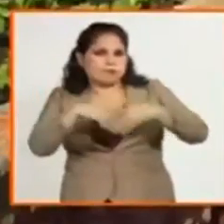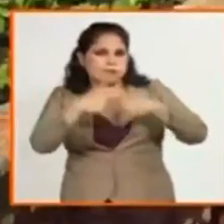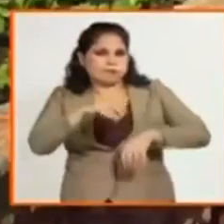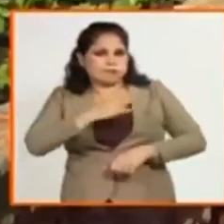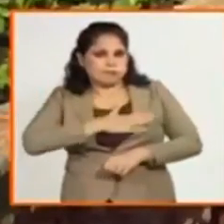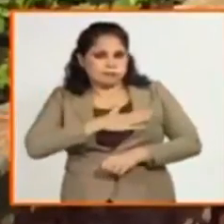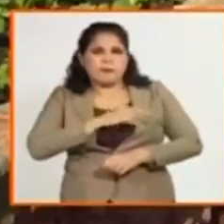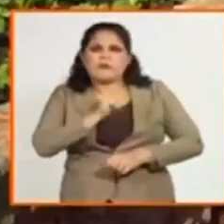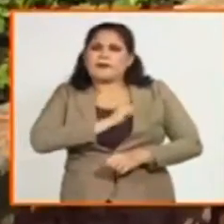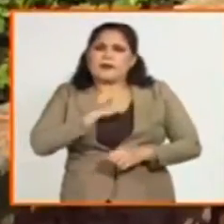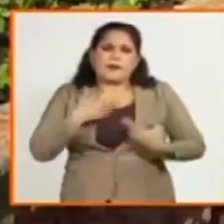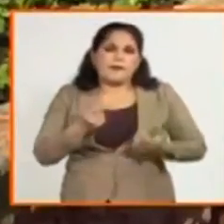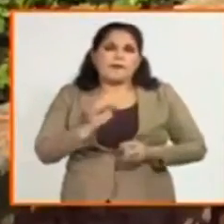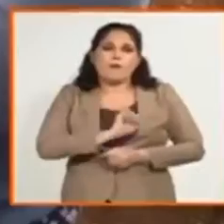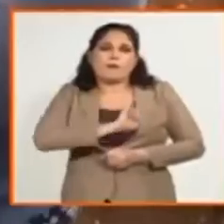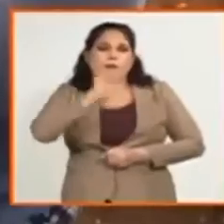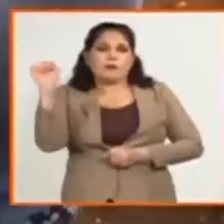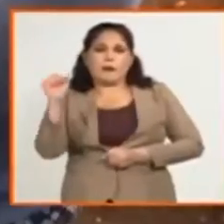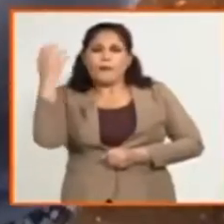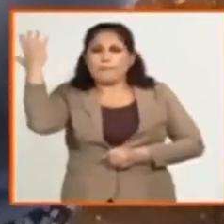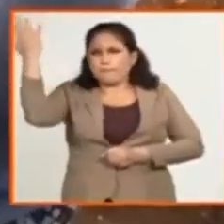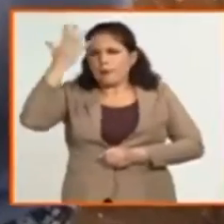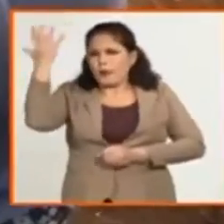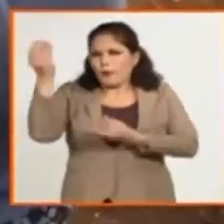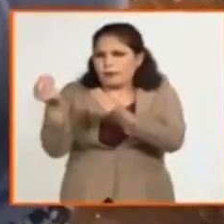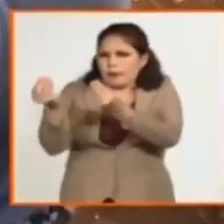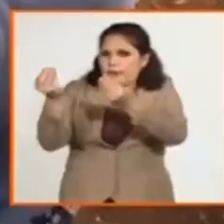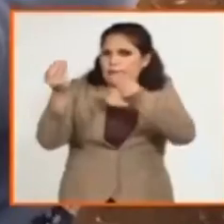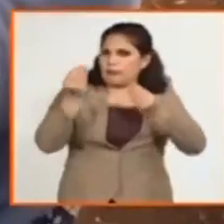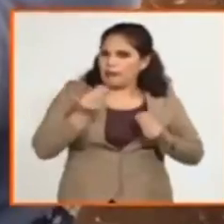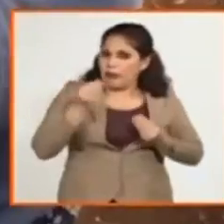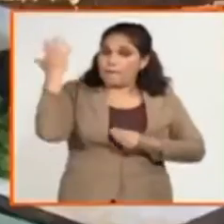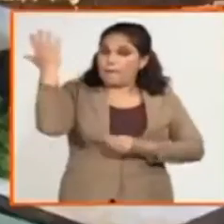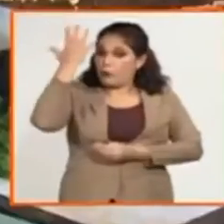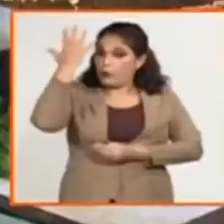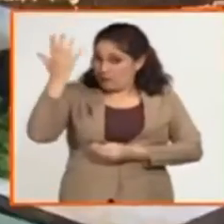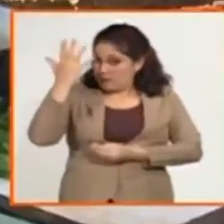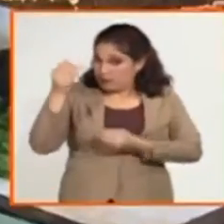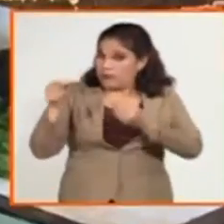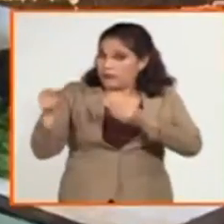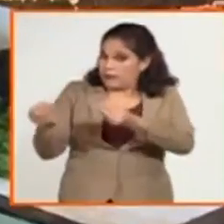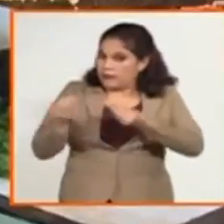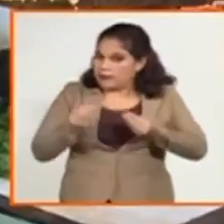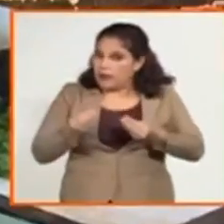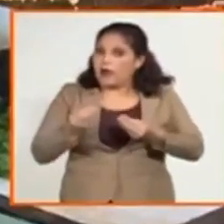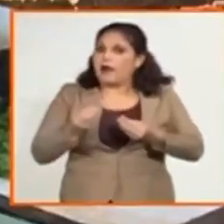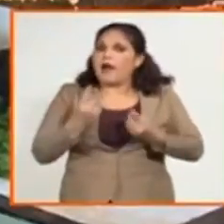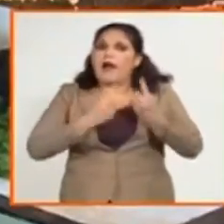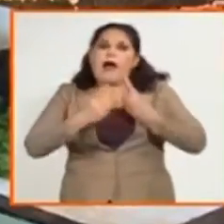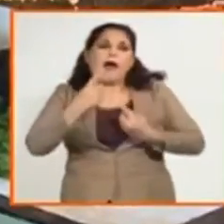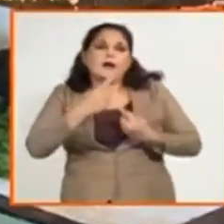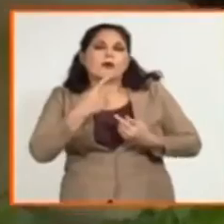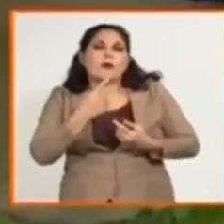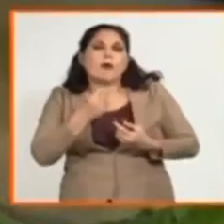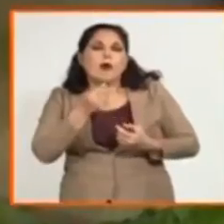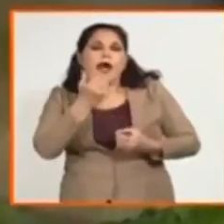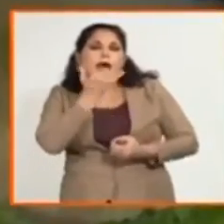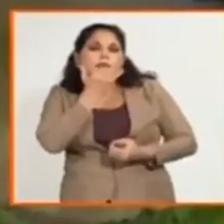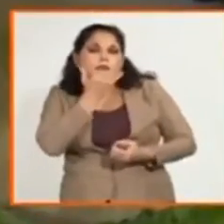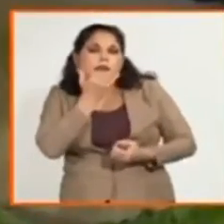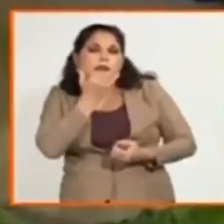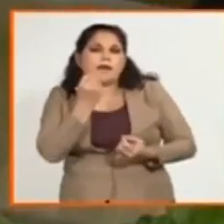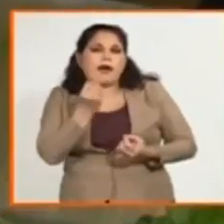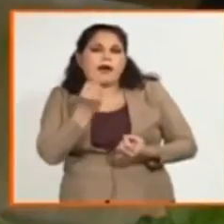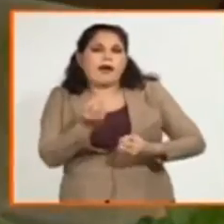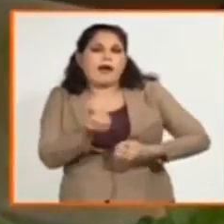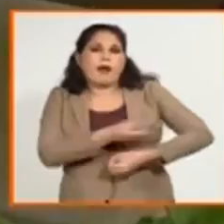Intenta obtener del medio ambiente, obtener de la riqueza que existe disponible el máximo sin dañar la base